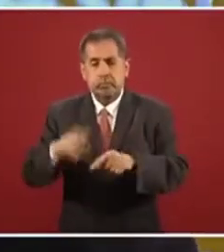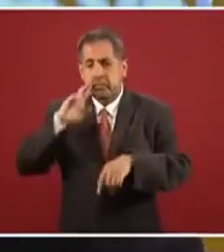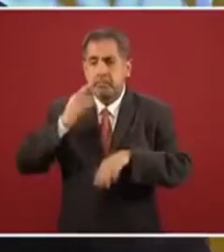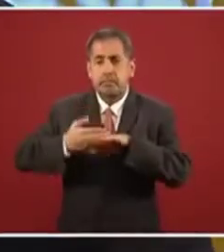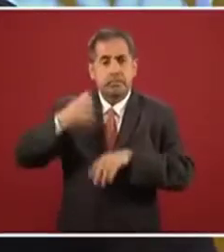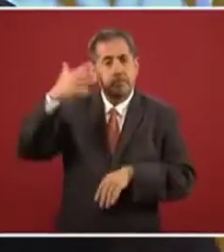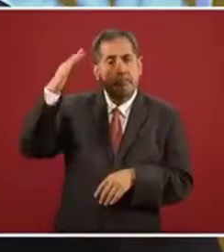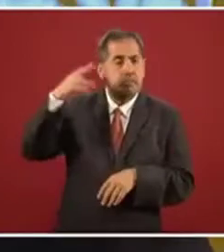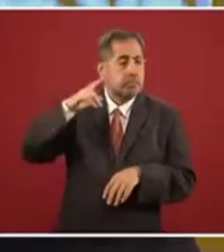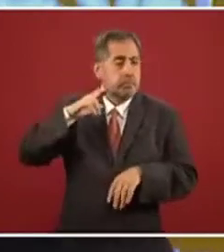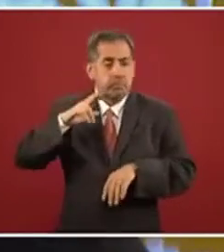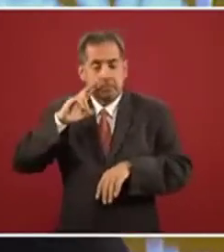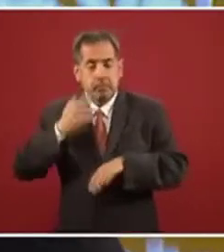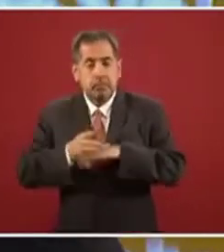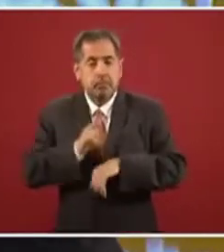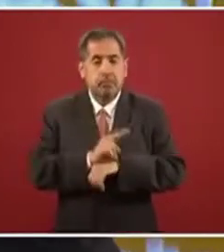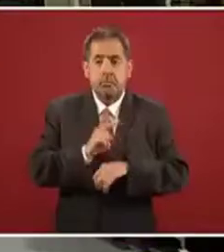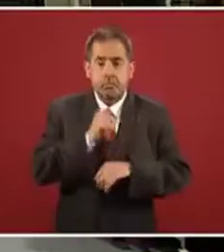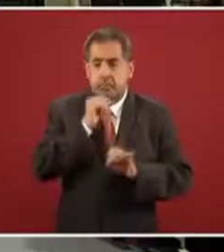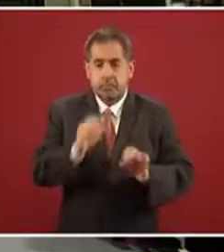responsable.